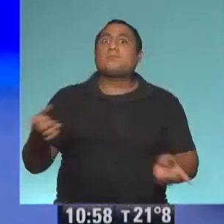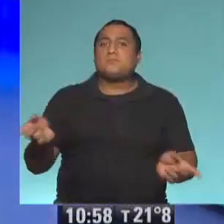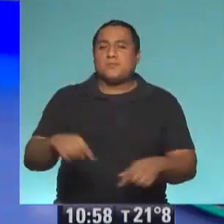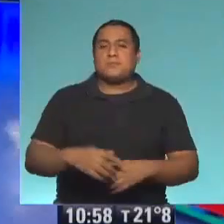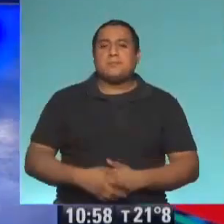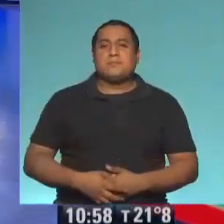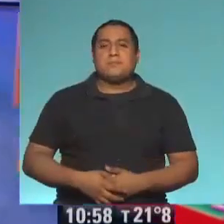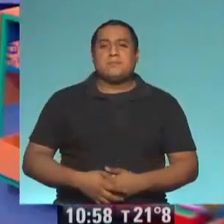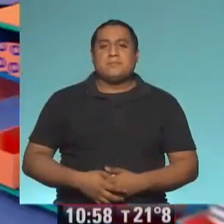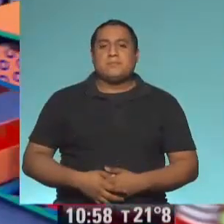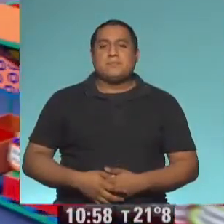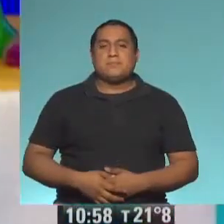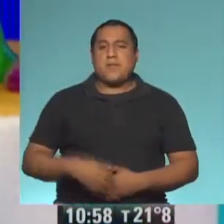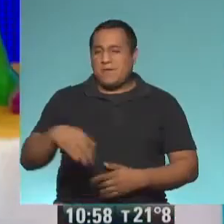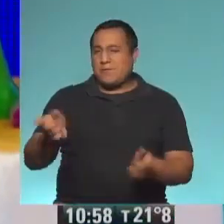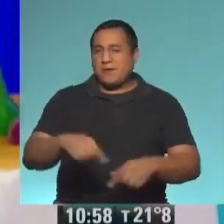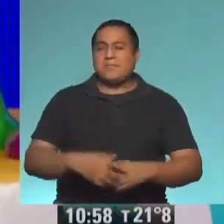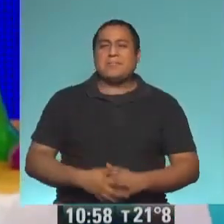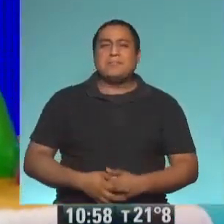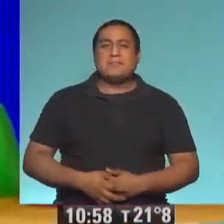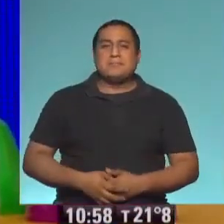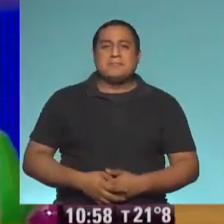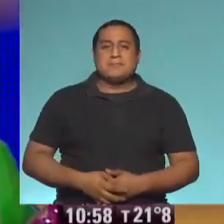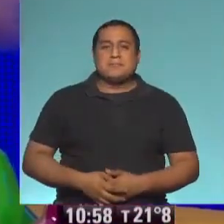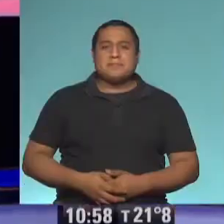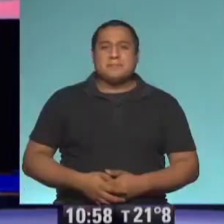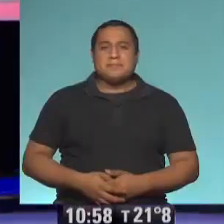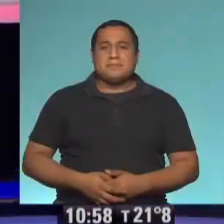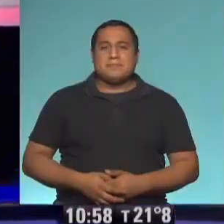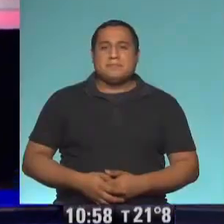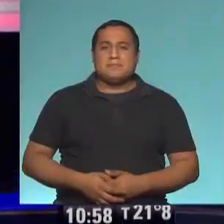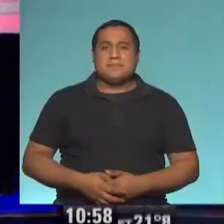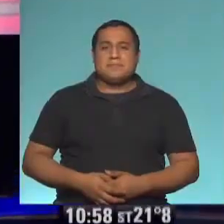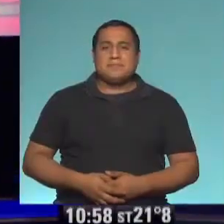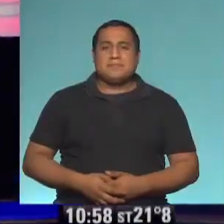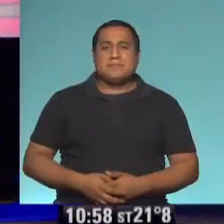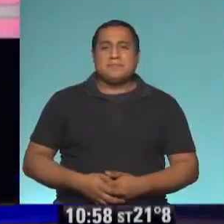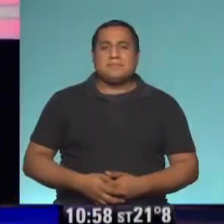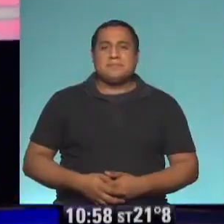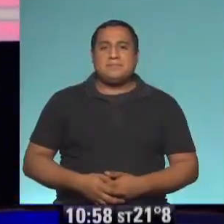¡Ay! ¡Ay! ¡Mira! ¡Nos vamos a un corte! ¡Volvemos!